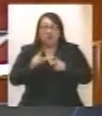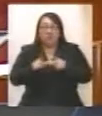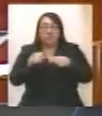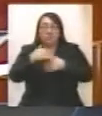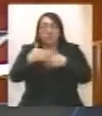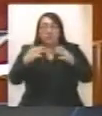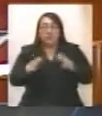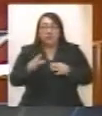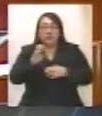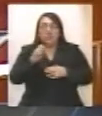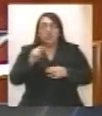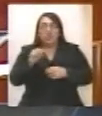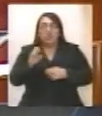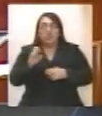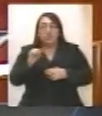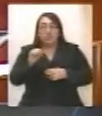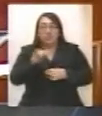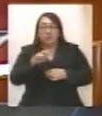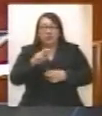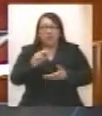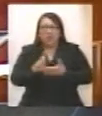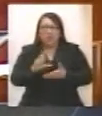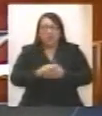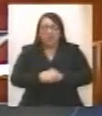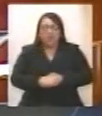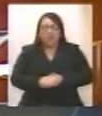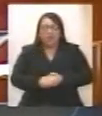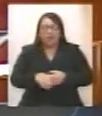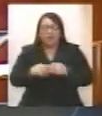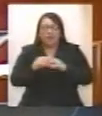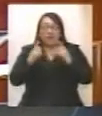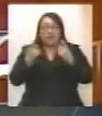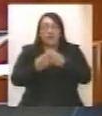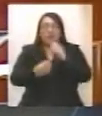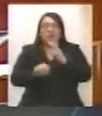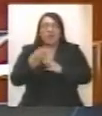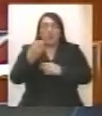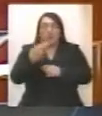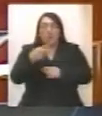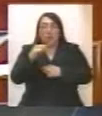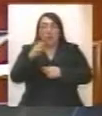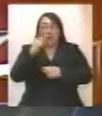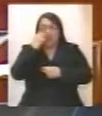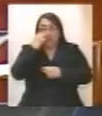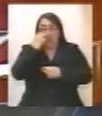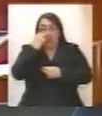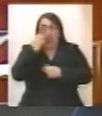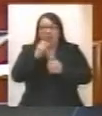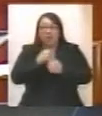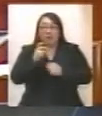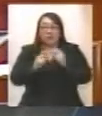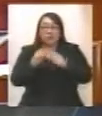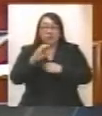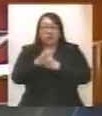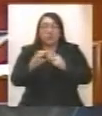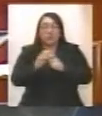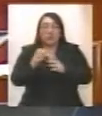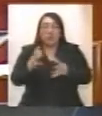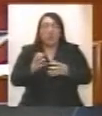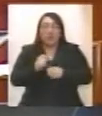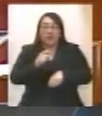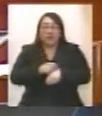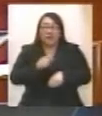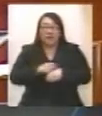en la zona este y sur de Lima y en los departamentos de Arequipa y Huánuco. Los ciudadanos ahorrarán